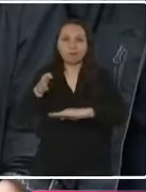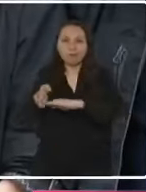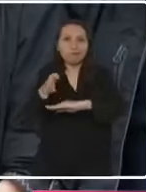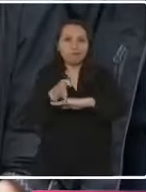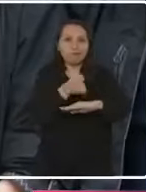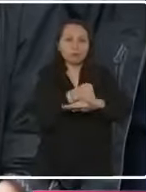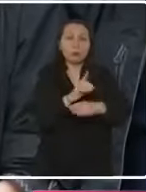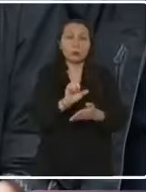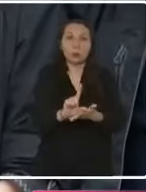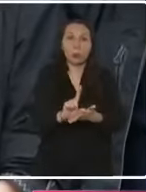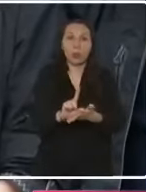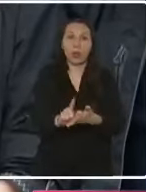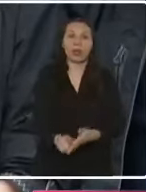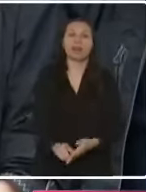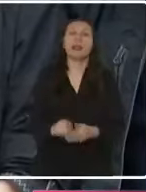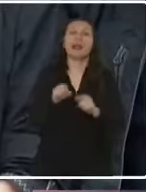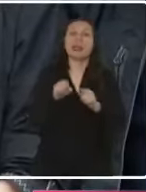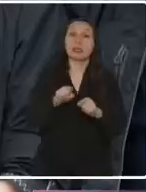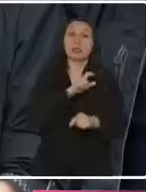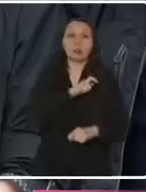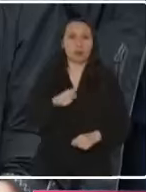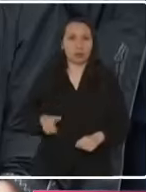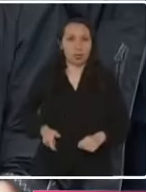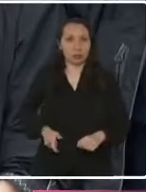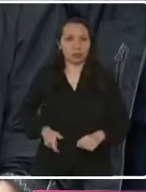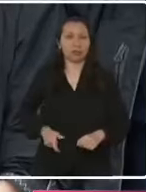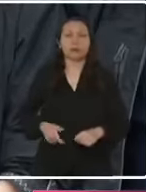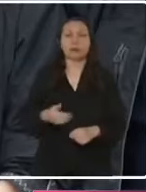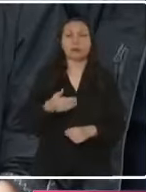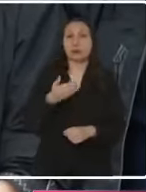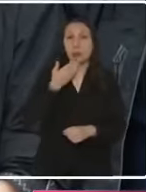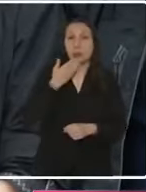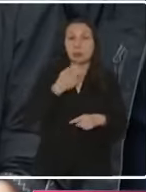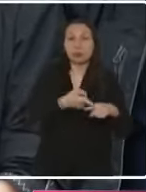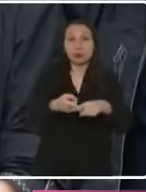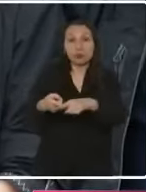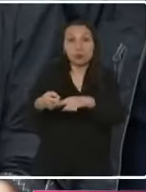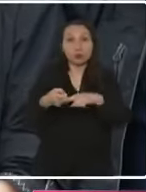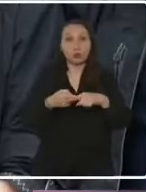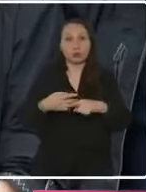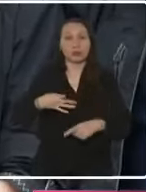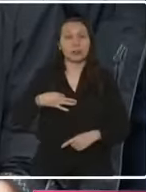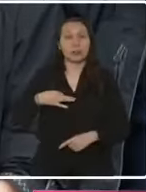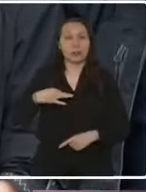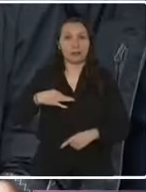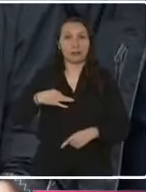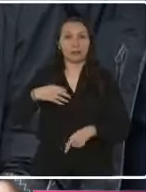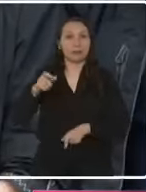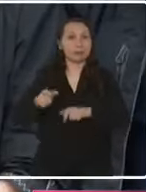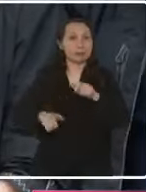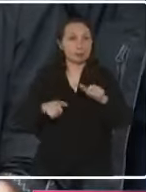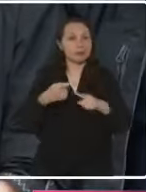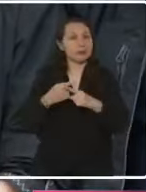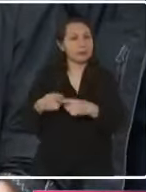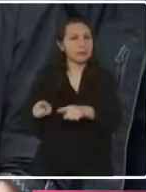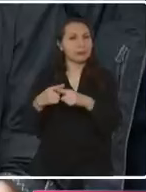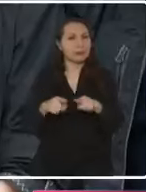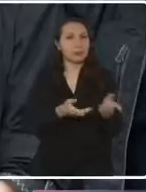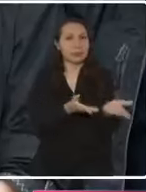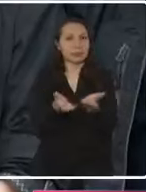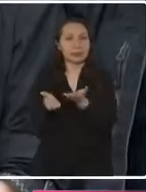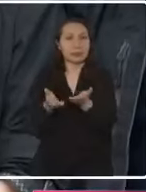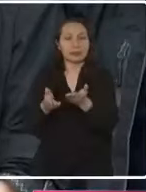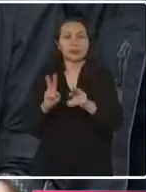terreno, es la gobernación, es la sociedad civil. Son los diferentes servicios que